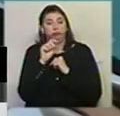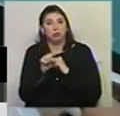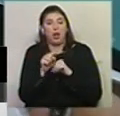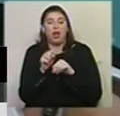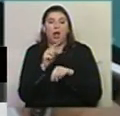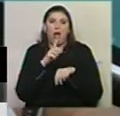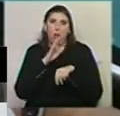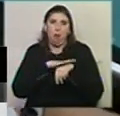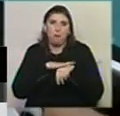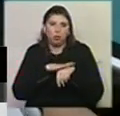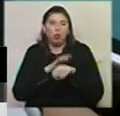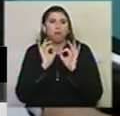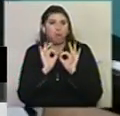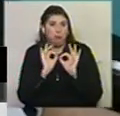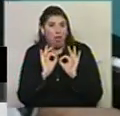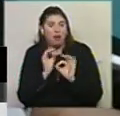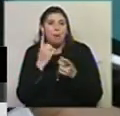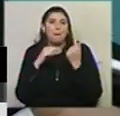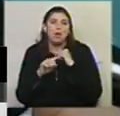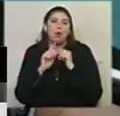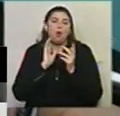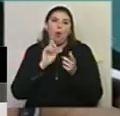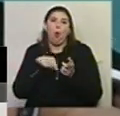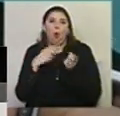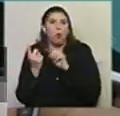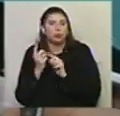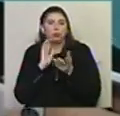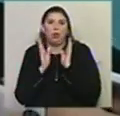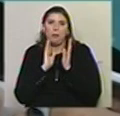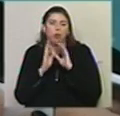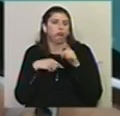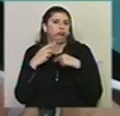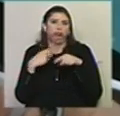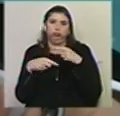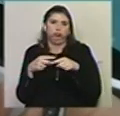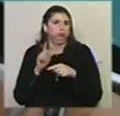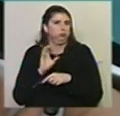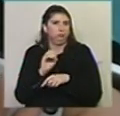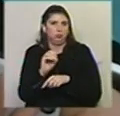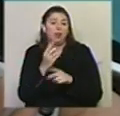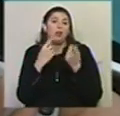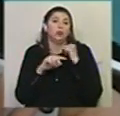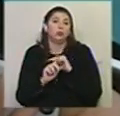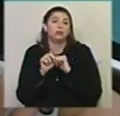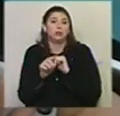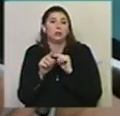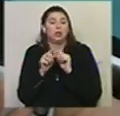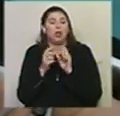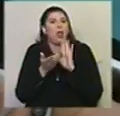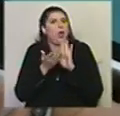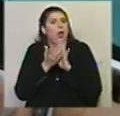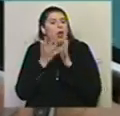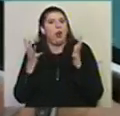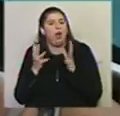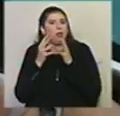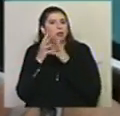curan, otros de alguna manera se tratan y pasan a ser crónicos. Eso implica justamente el gran desafío de ver,